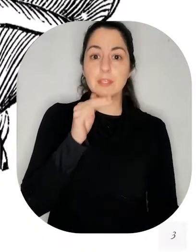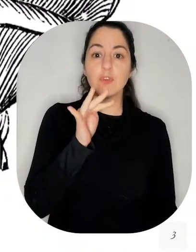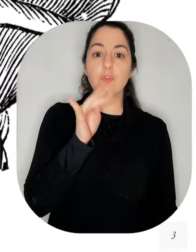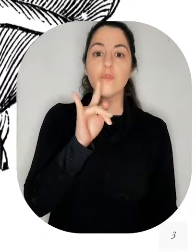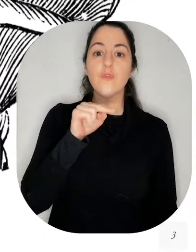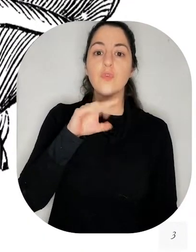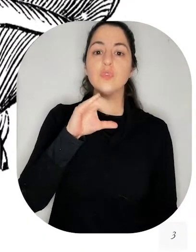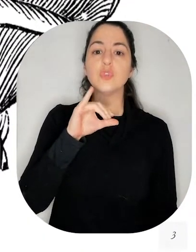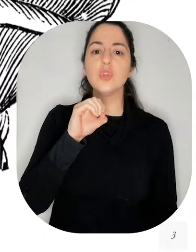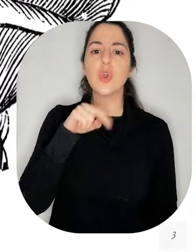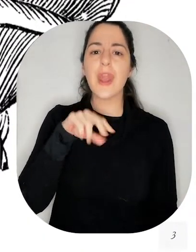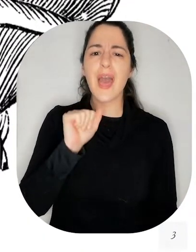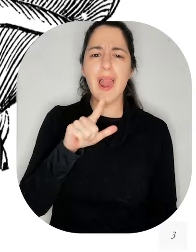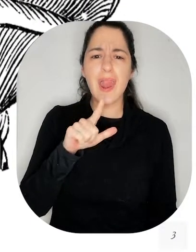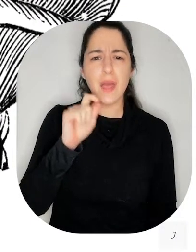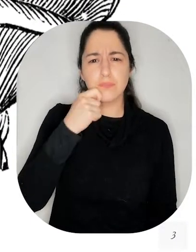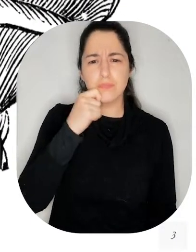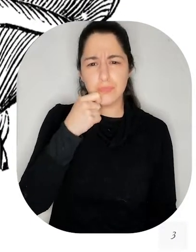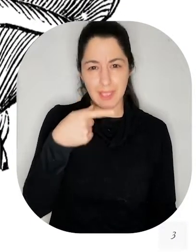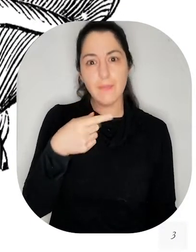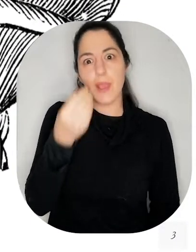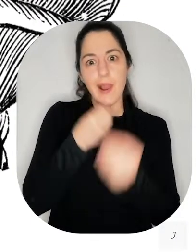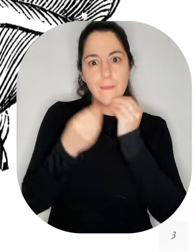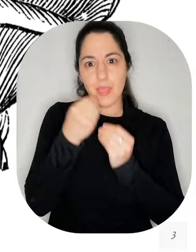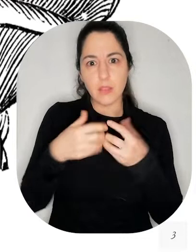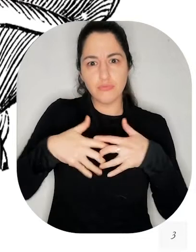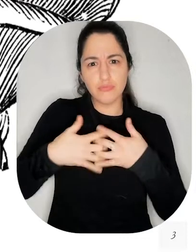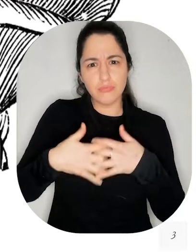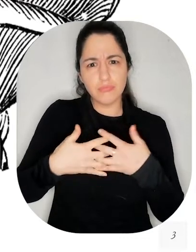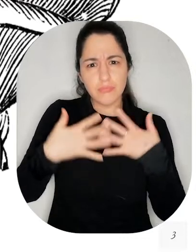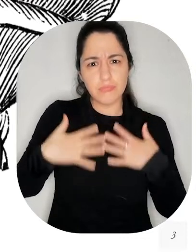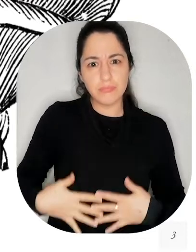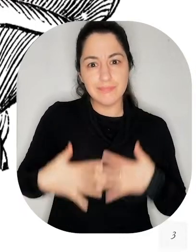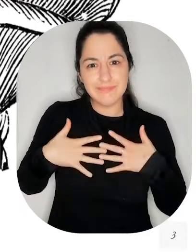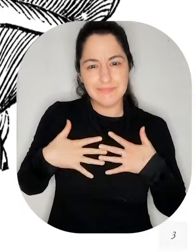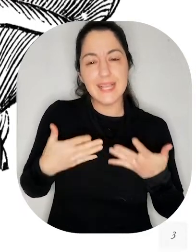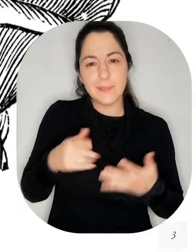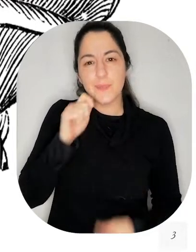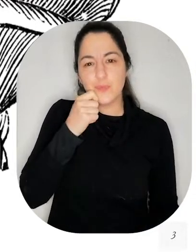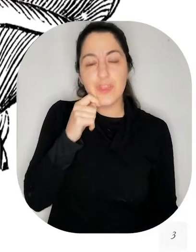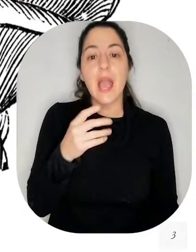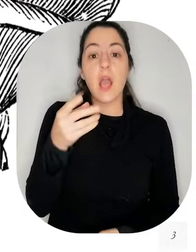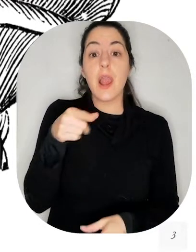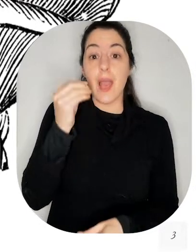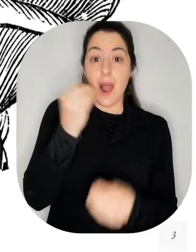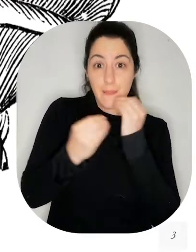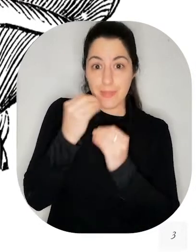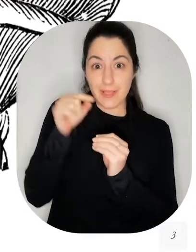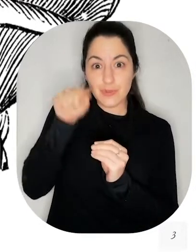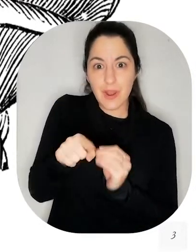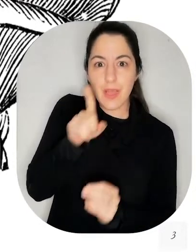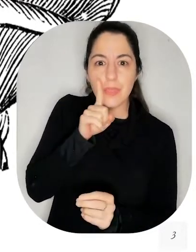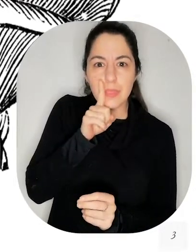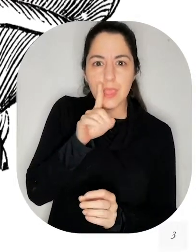Entonces, ¿qué es lo que es la alimentación funcional? Se refiere a una alimentación que integra ciertos alimentos que son protectores